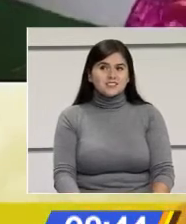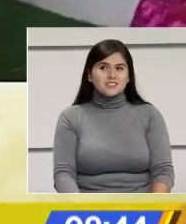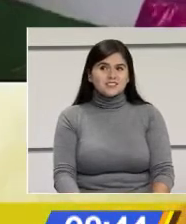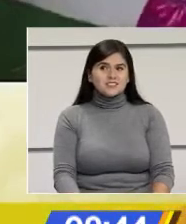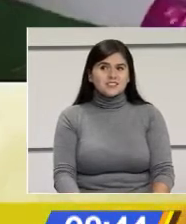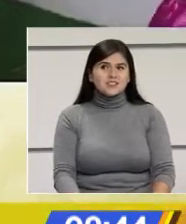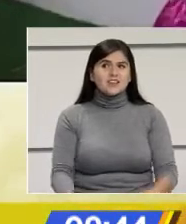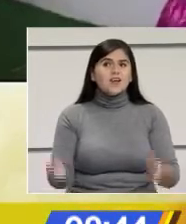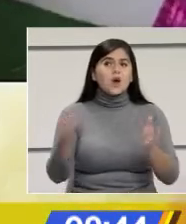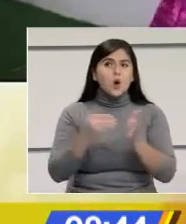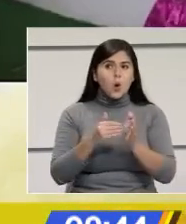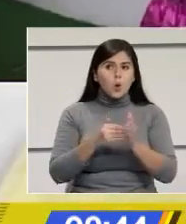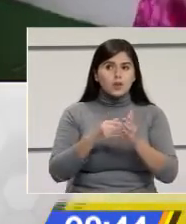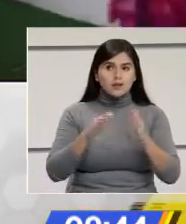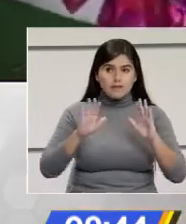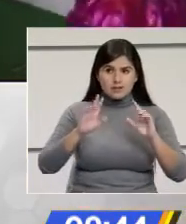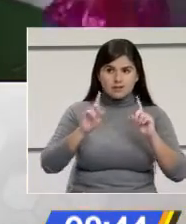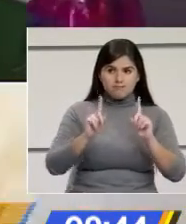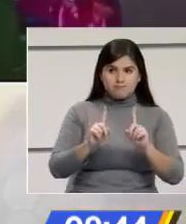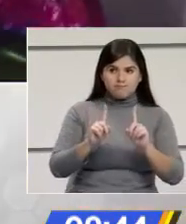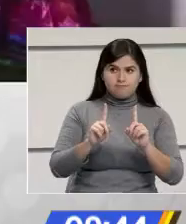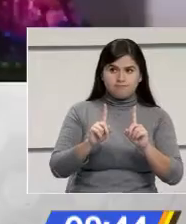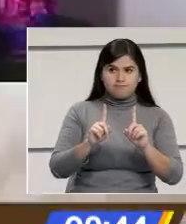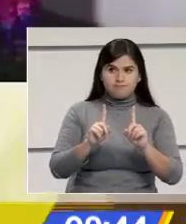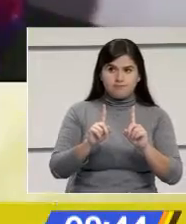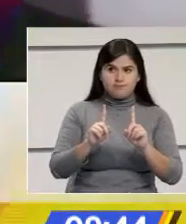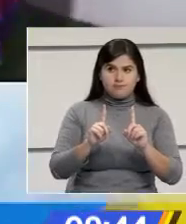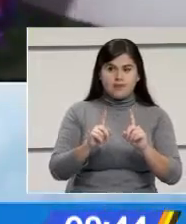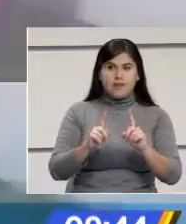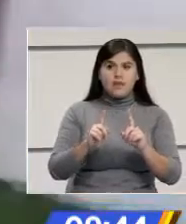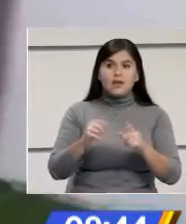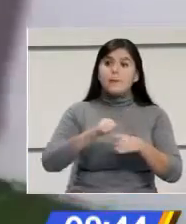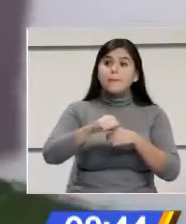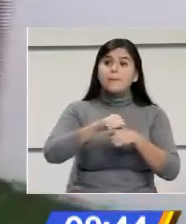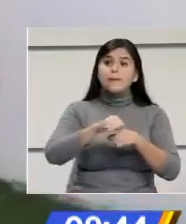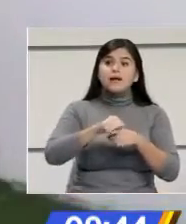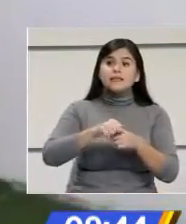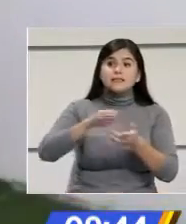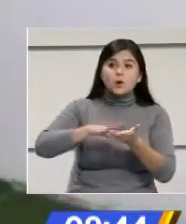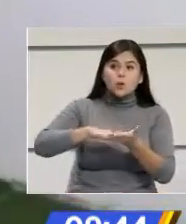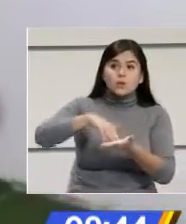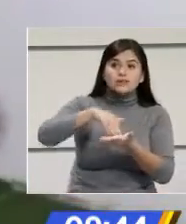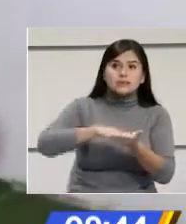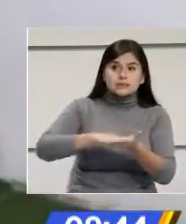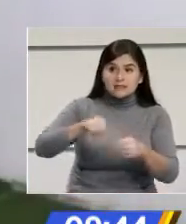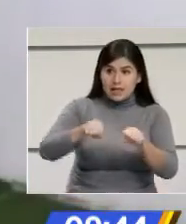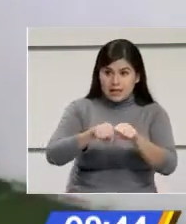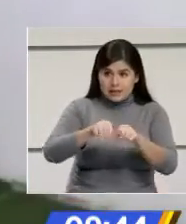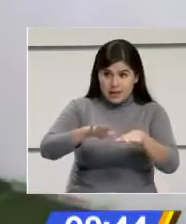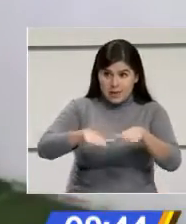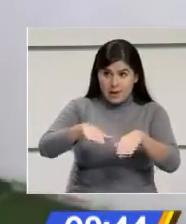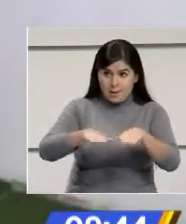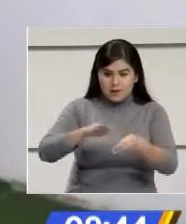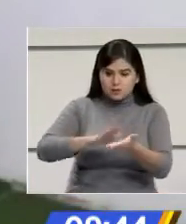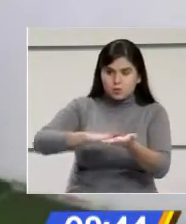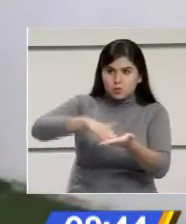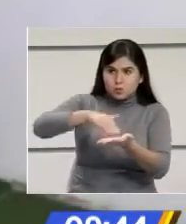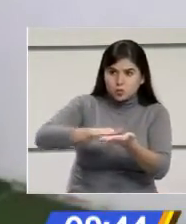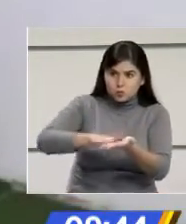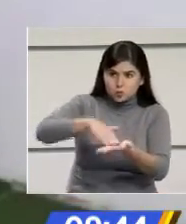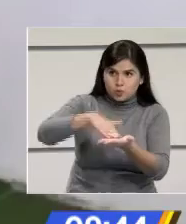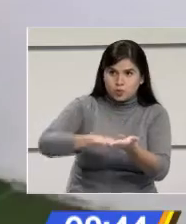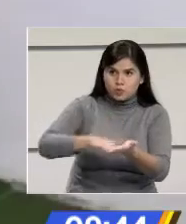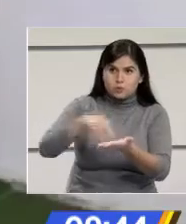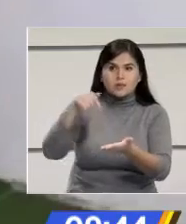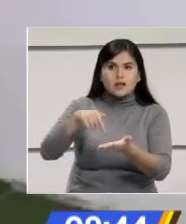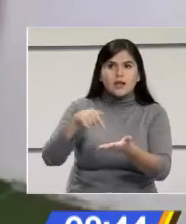Ocho tiempos y vuelta otra vez al frente. Mucho tiempo. Con el paso tantito. Nuevamente, les estoy viendo excelente, no se preocupen. Tenemos toda la